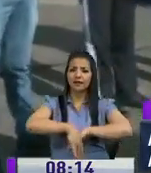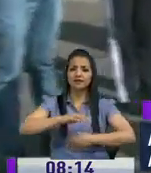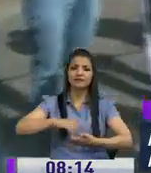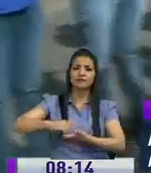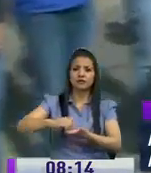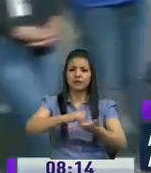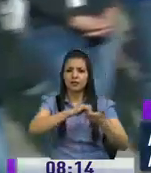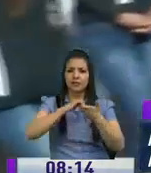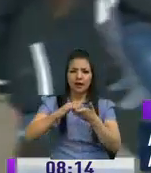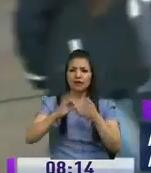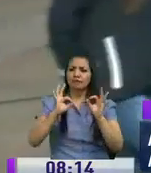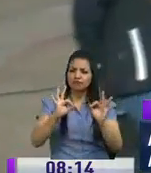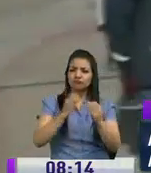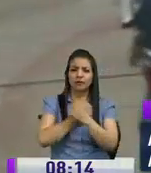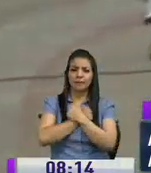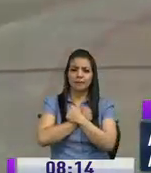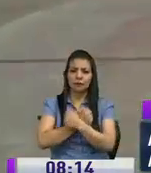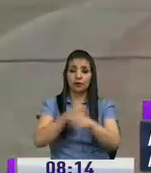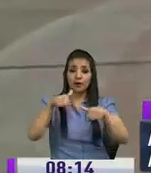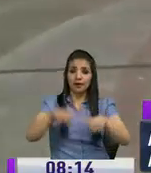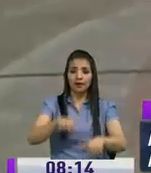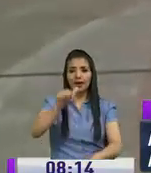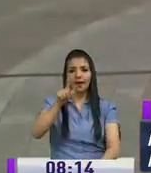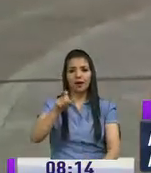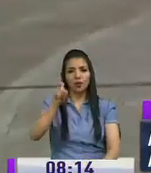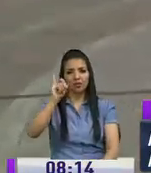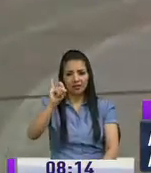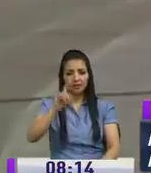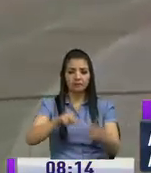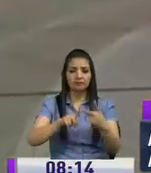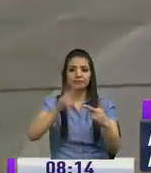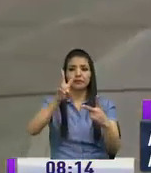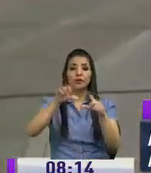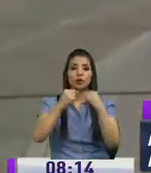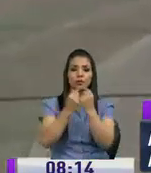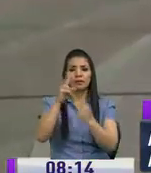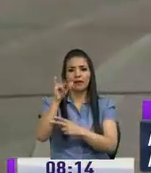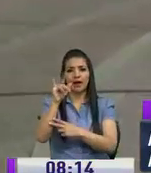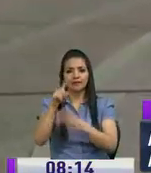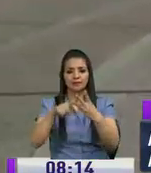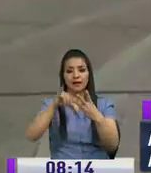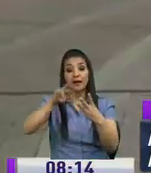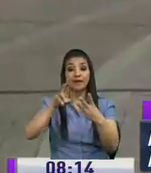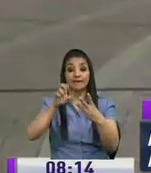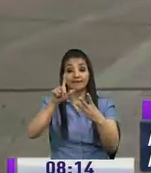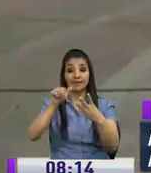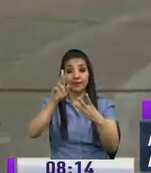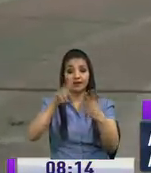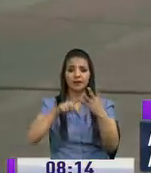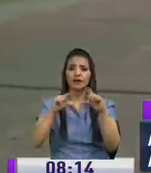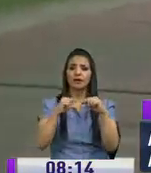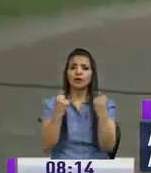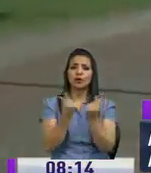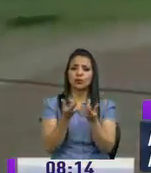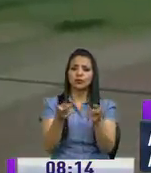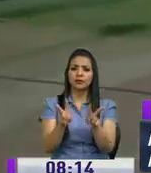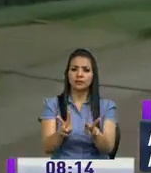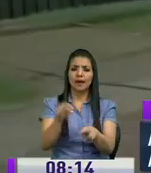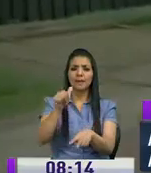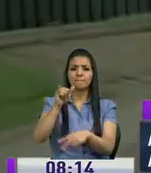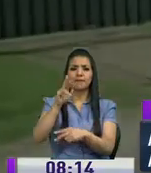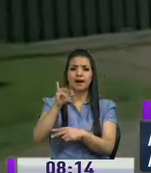con transparencia, con amor, aquí estará Audi, también estará La Vagancia, Javier Egas, y una de las bandas es justamente Amarelo, que